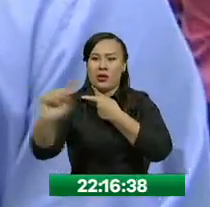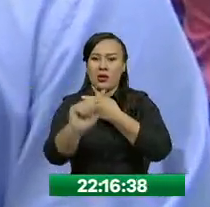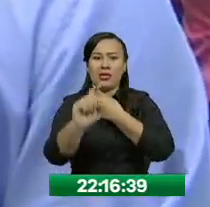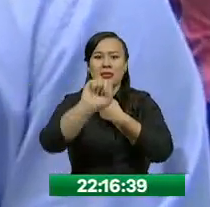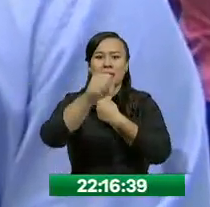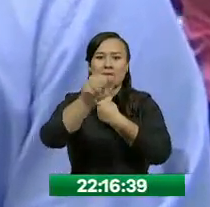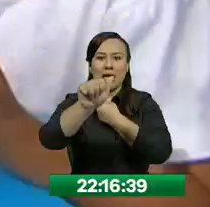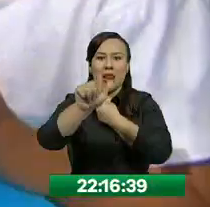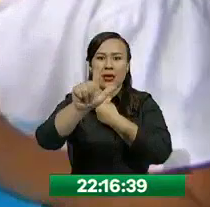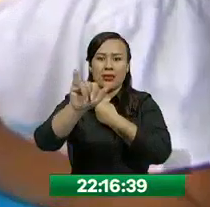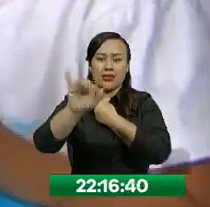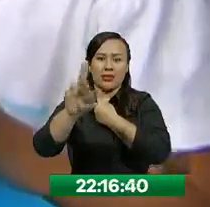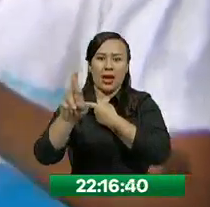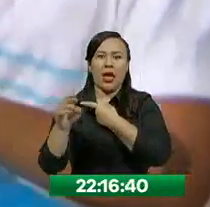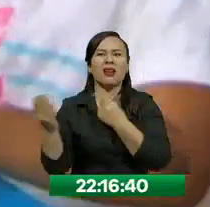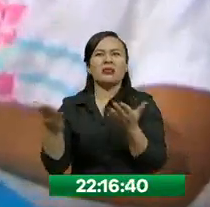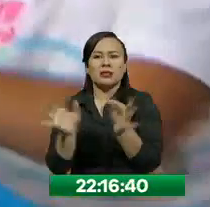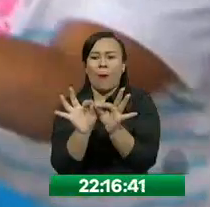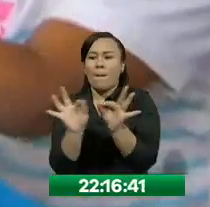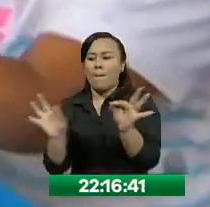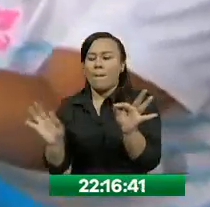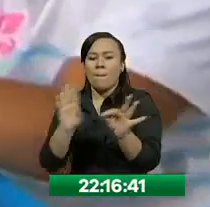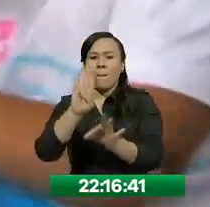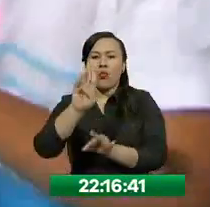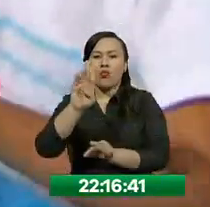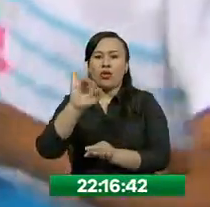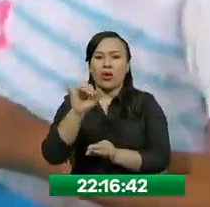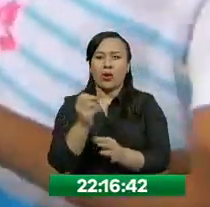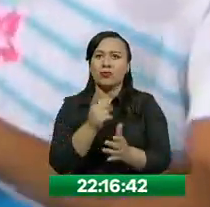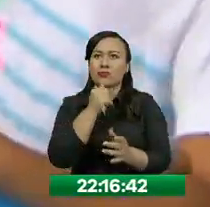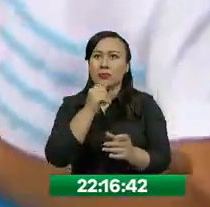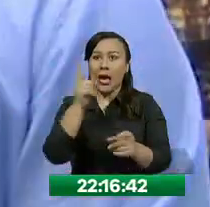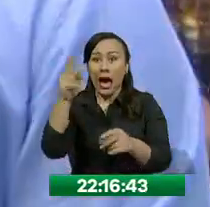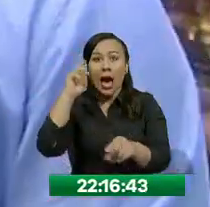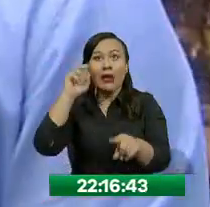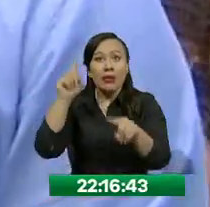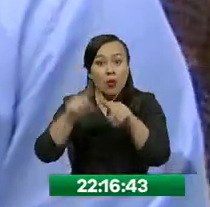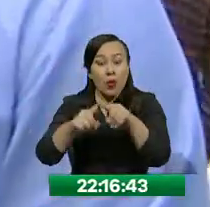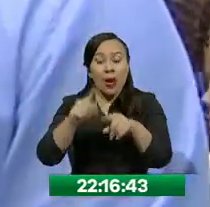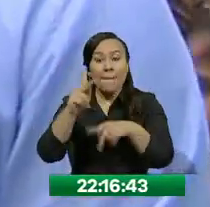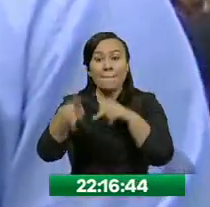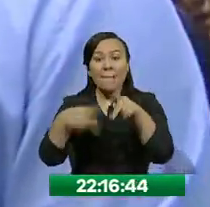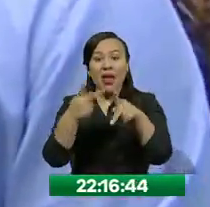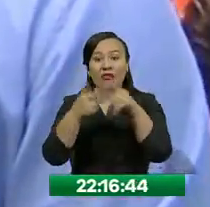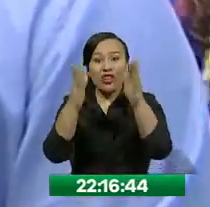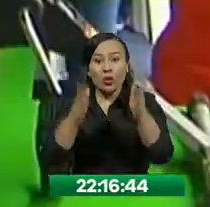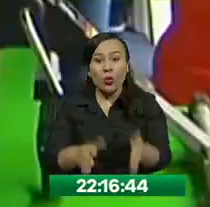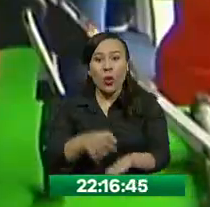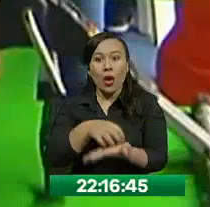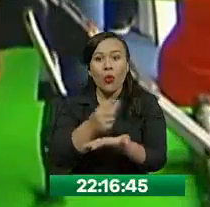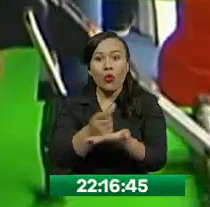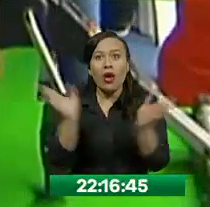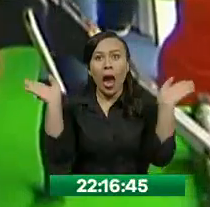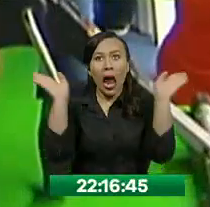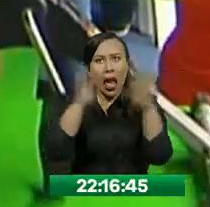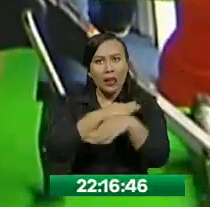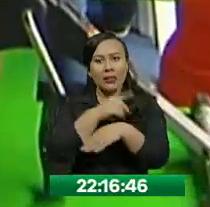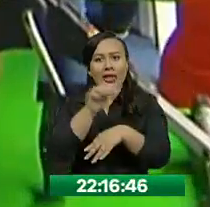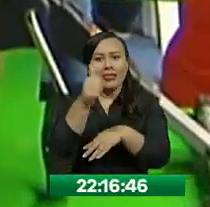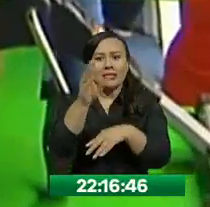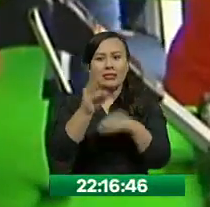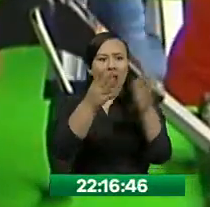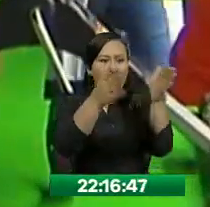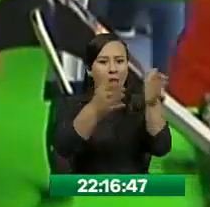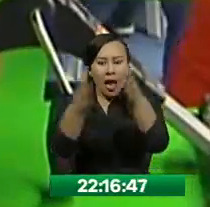hipódromo Miguel Salén o el Buijo. Recordarle a la ciudadanía que a través de la prefectura del Guayas es totalmente gratuito. 16 áreas